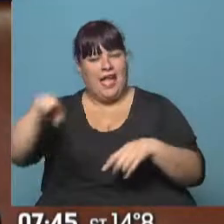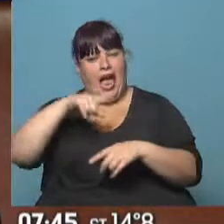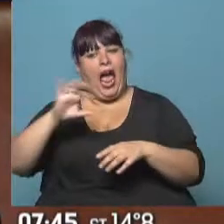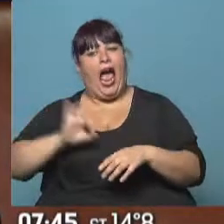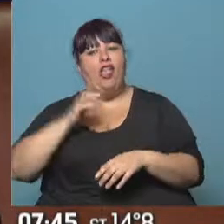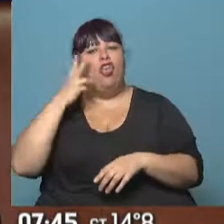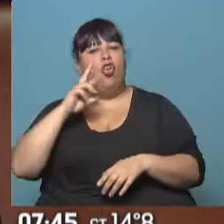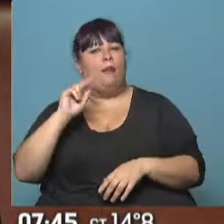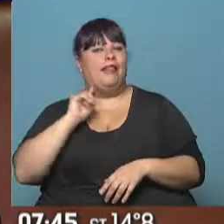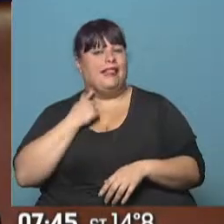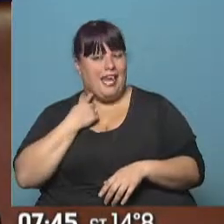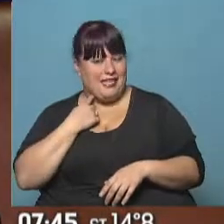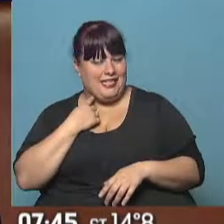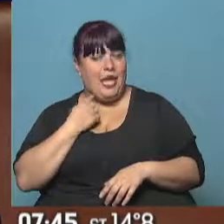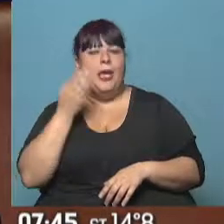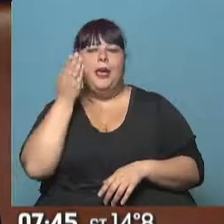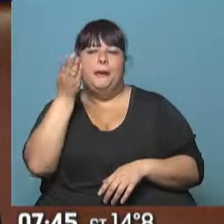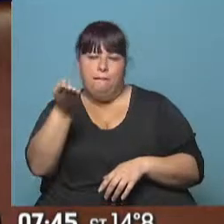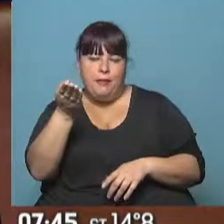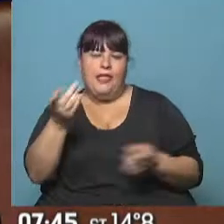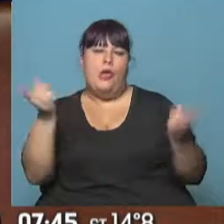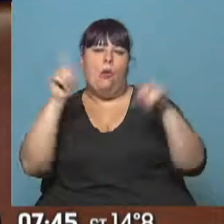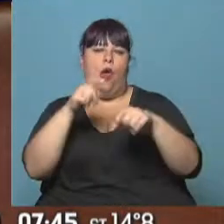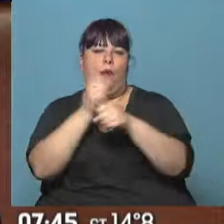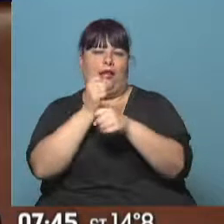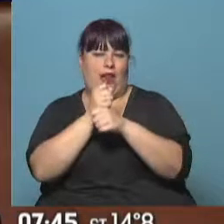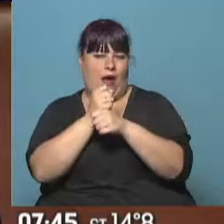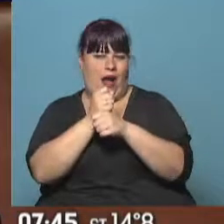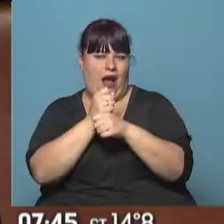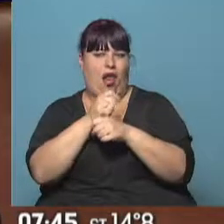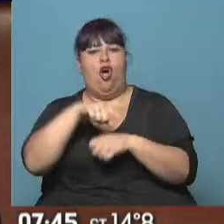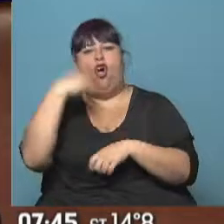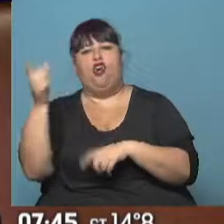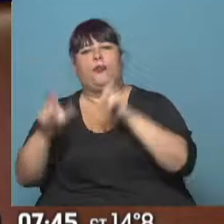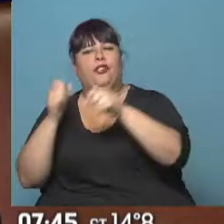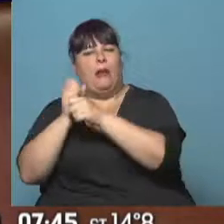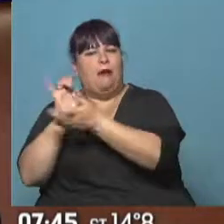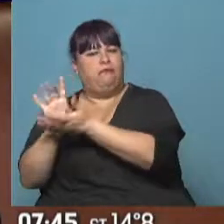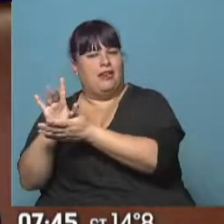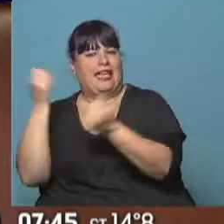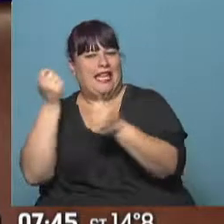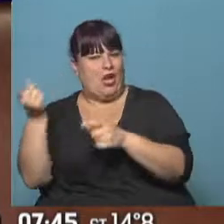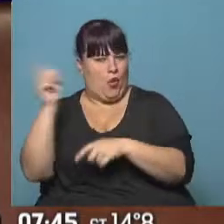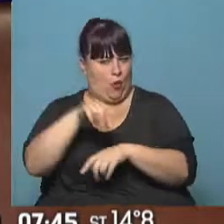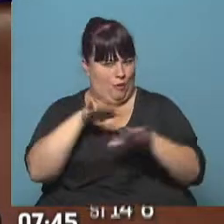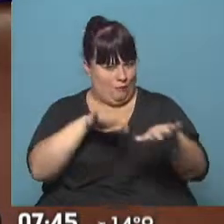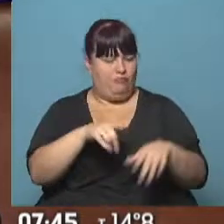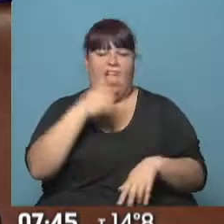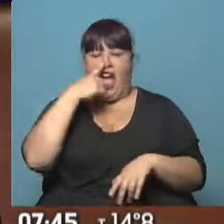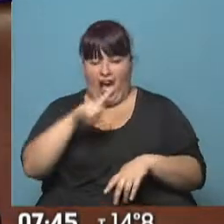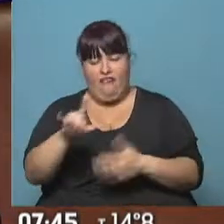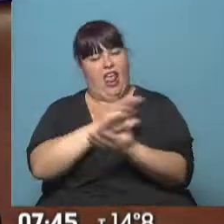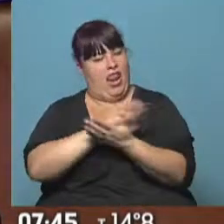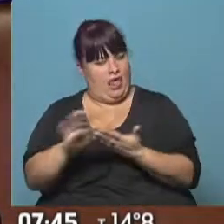el año 2013 pidiendo la reincorporación de otros trabajadores que habían sido despedidos. Finalmente